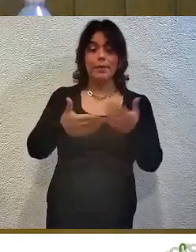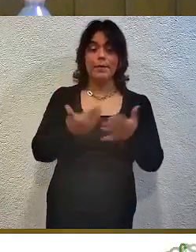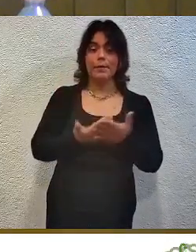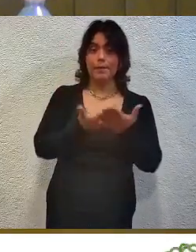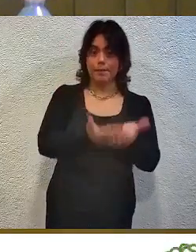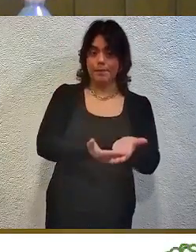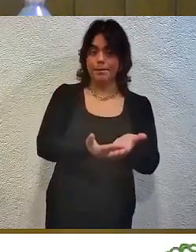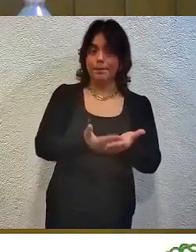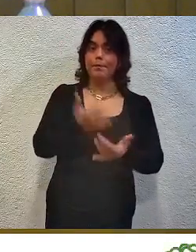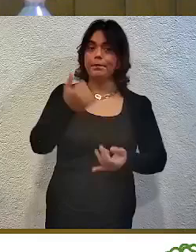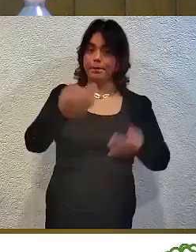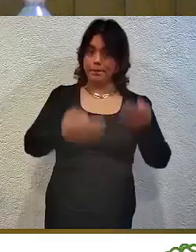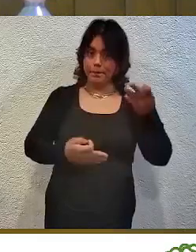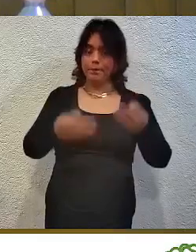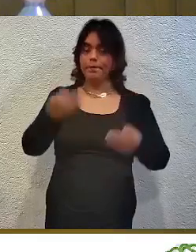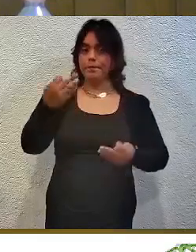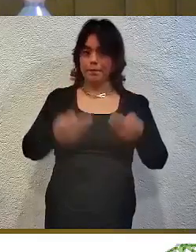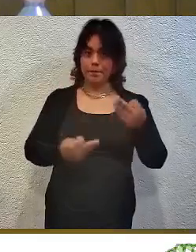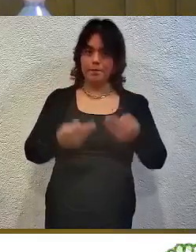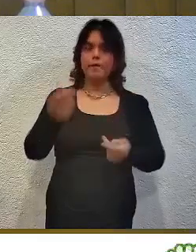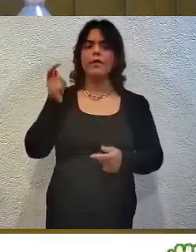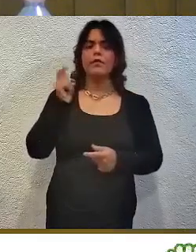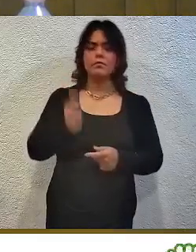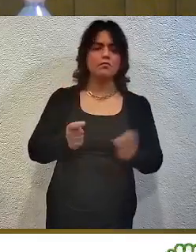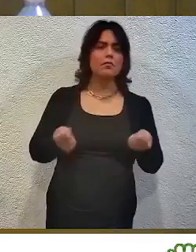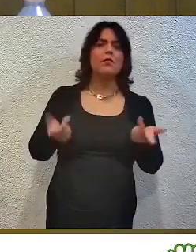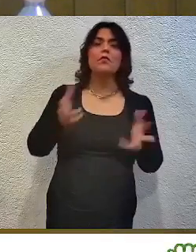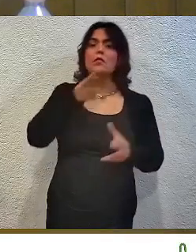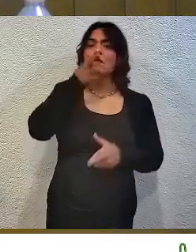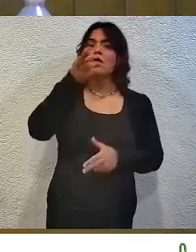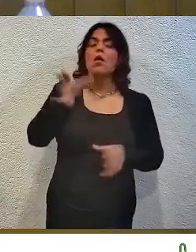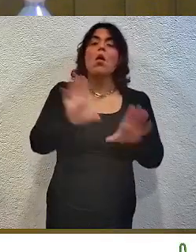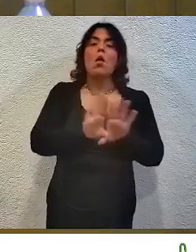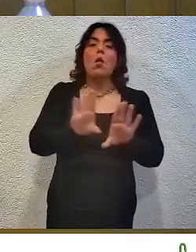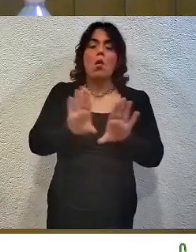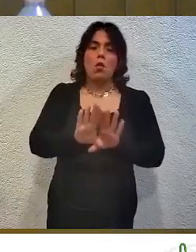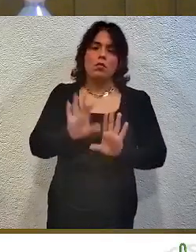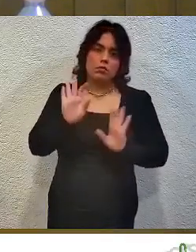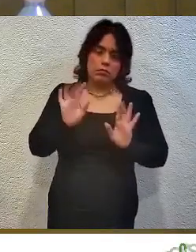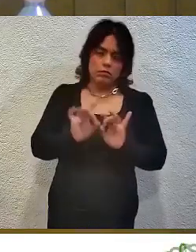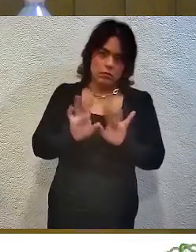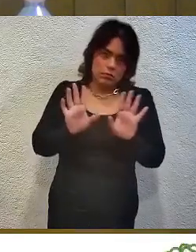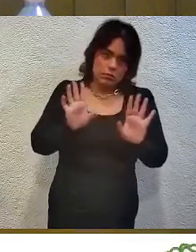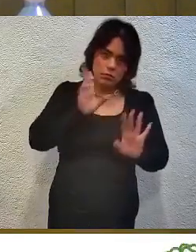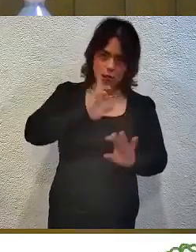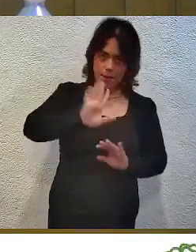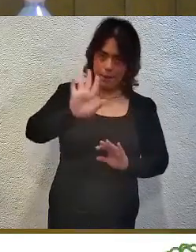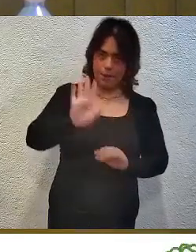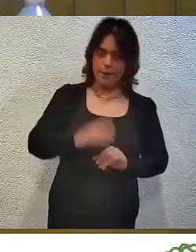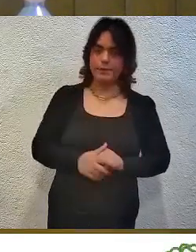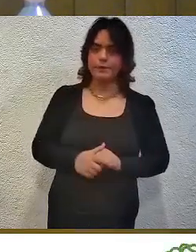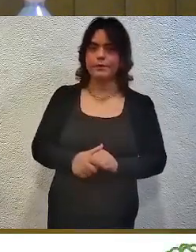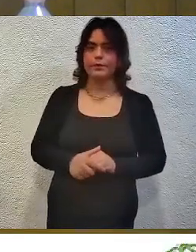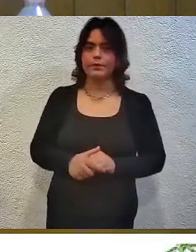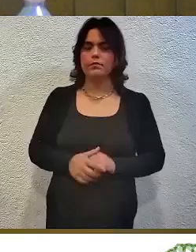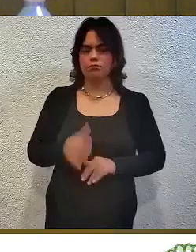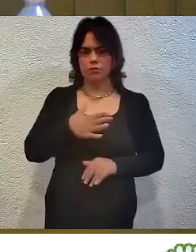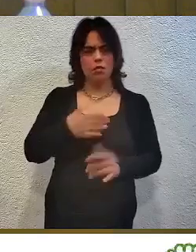jurídica en relación a cómo se va a resolver esto, si en dado caso resulte. Efectivamente, comparto